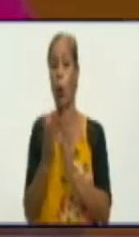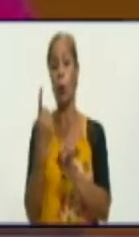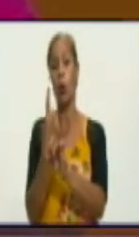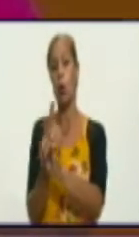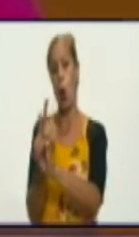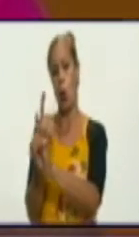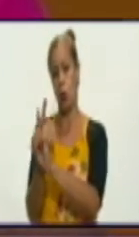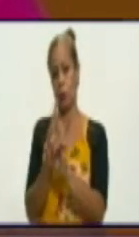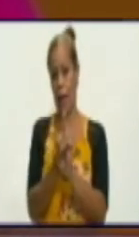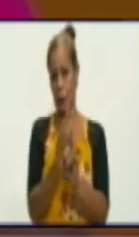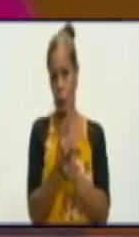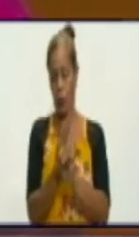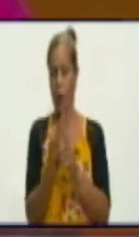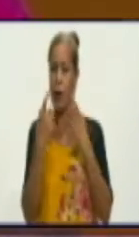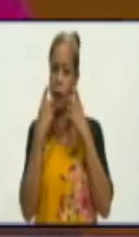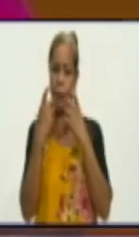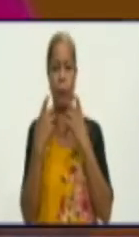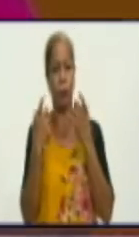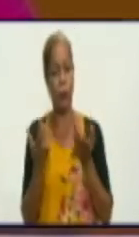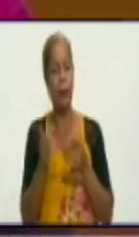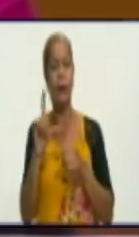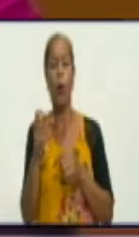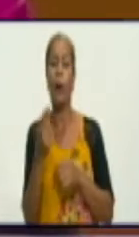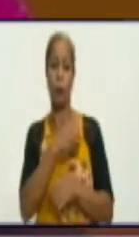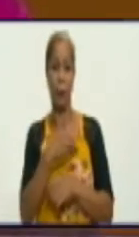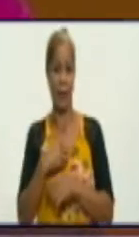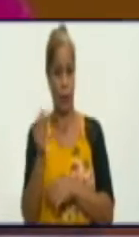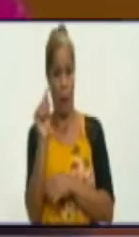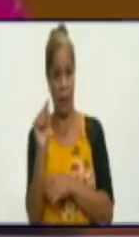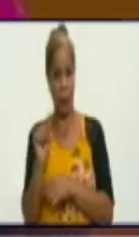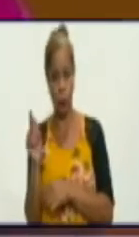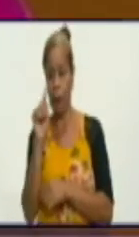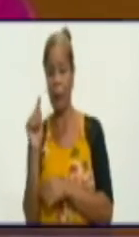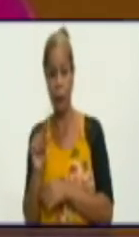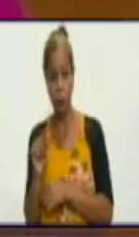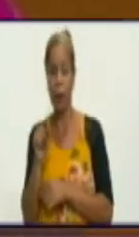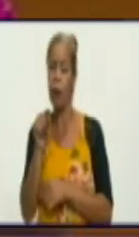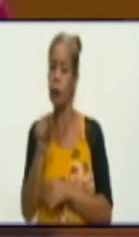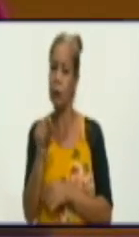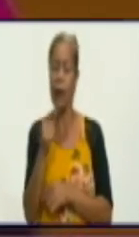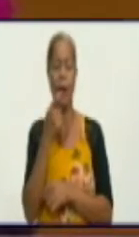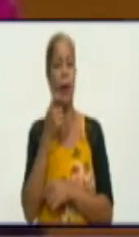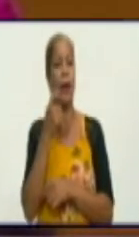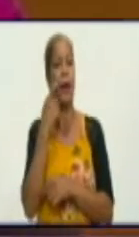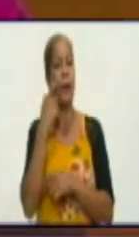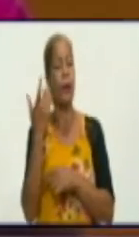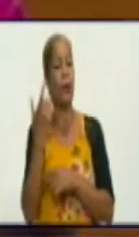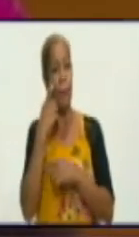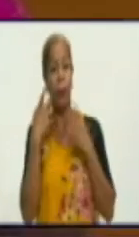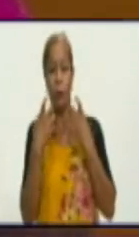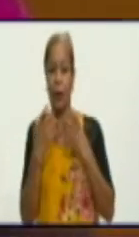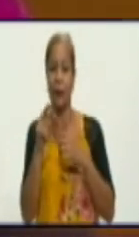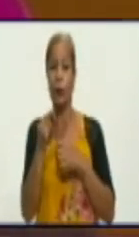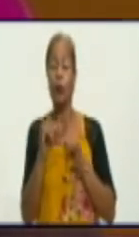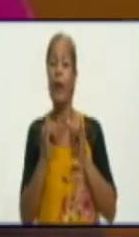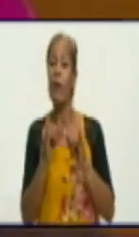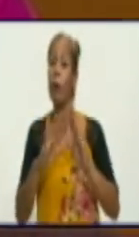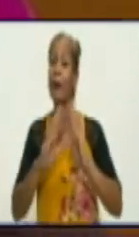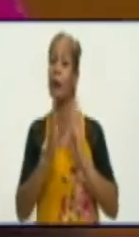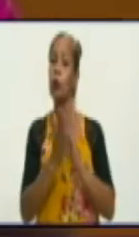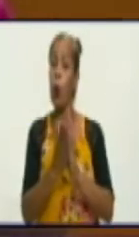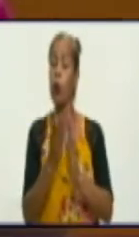en la encuesta epidemiológica, en la investigación epidemiológica, profundizar en los contactos, que se declare todo aquel